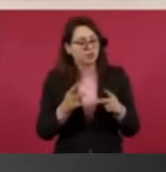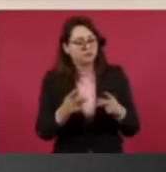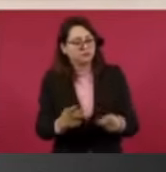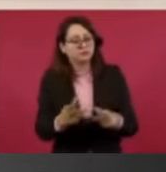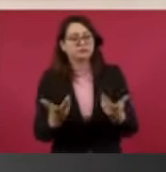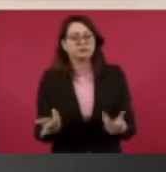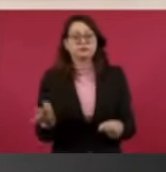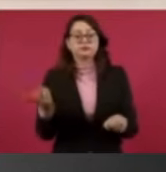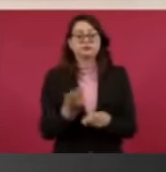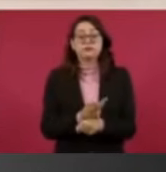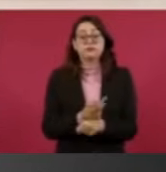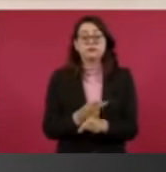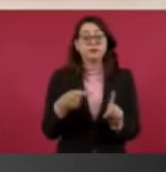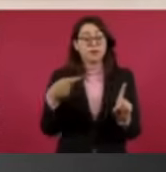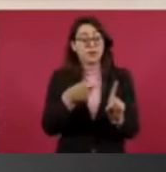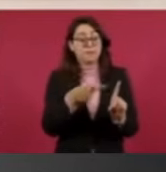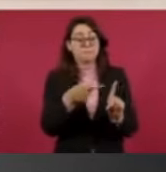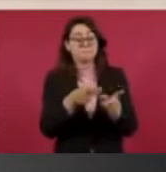puede